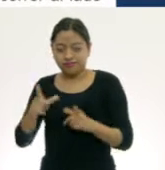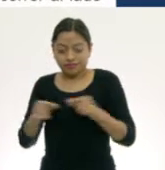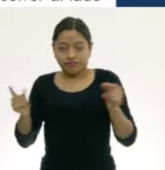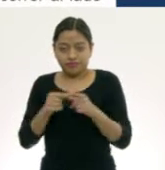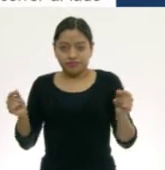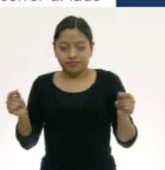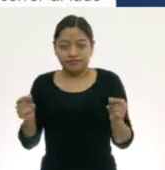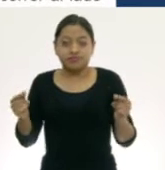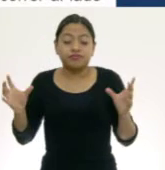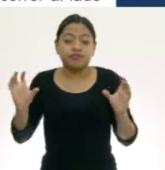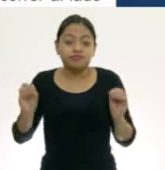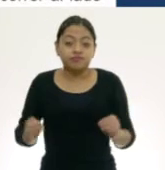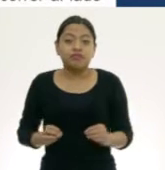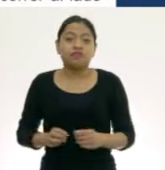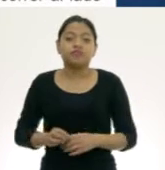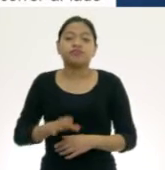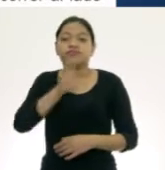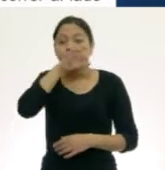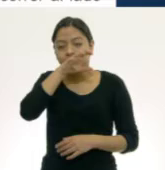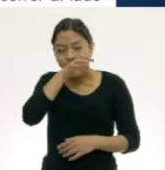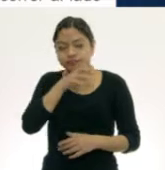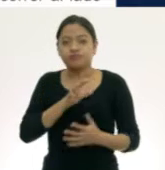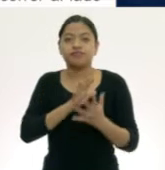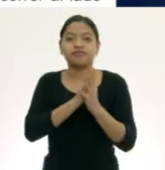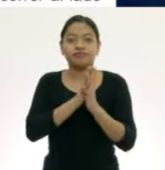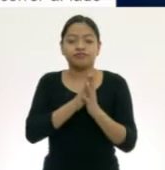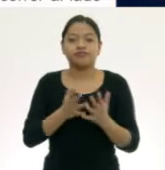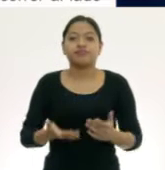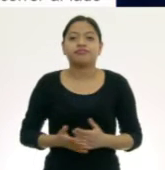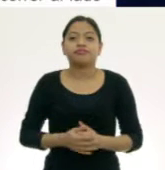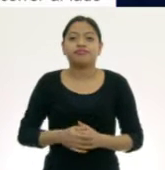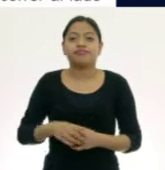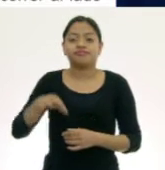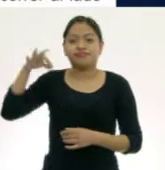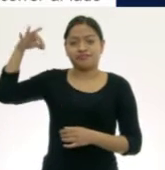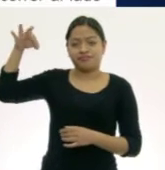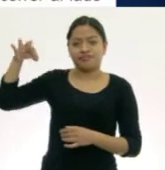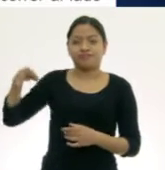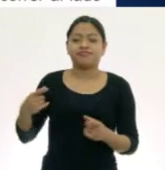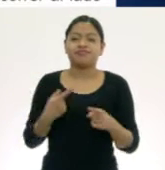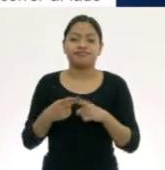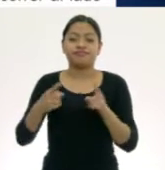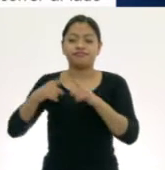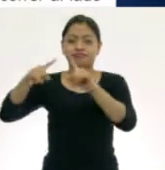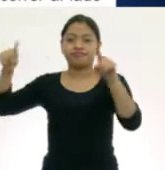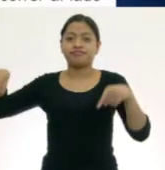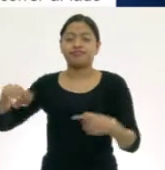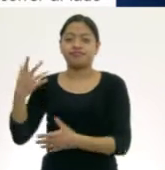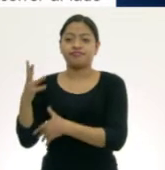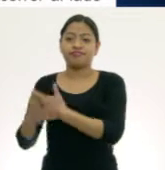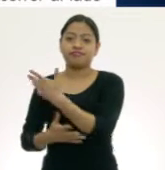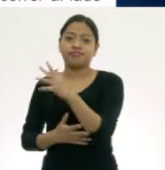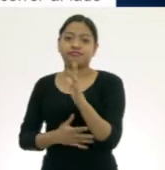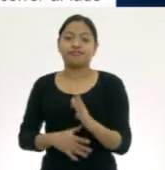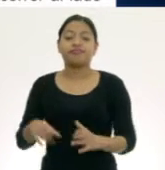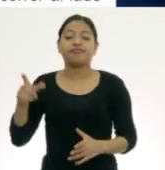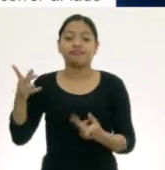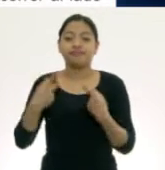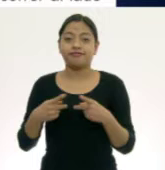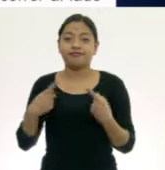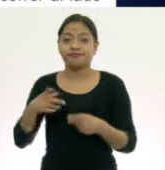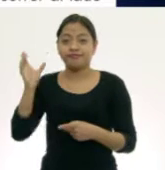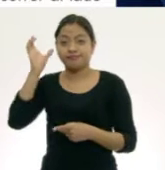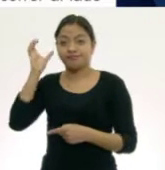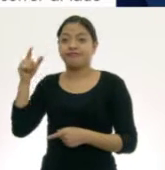piña, mangos guayaba, mangos pera, huertas donde quedaron los únicos chinos de Sinaloa que no